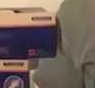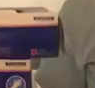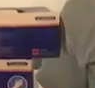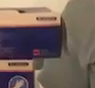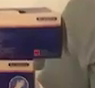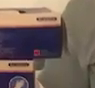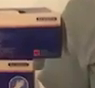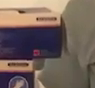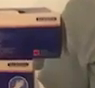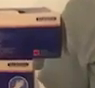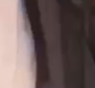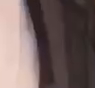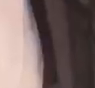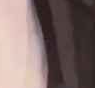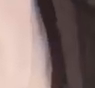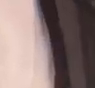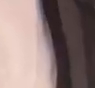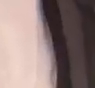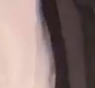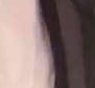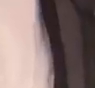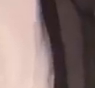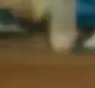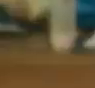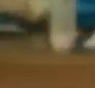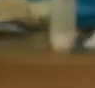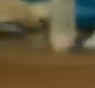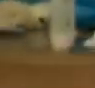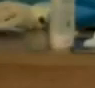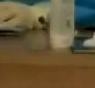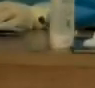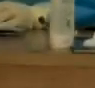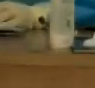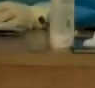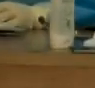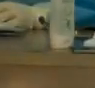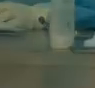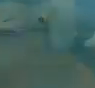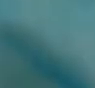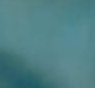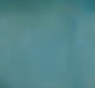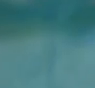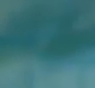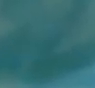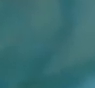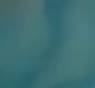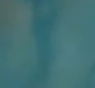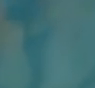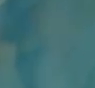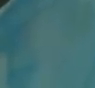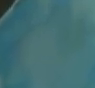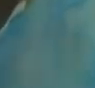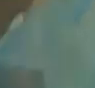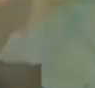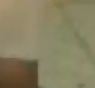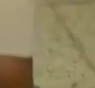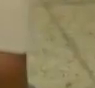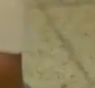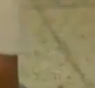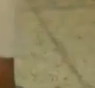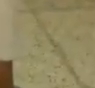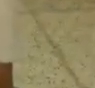anhelos de posibles maravillas. Salgo a caminar, pues no aprendí a